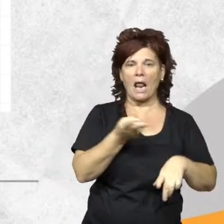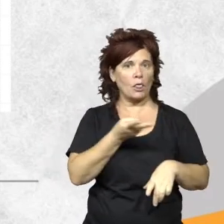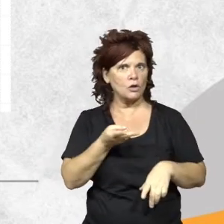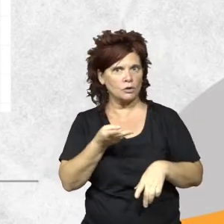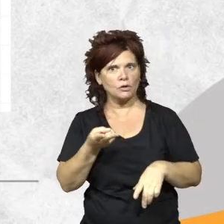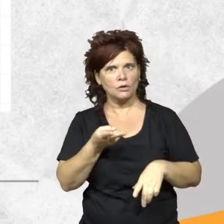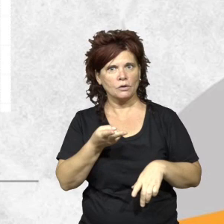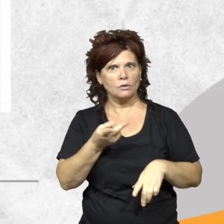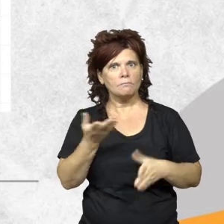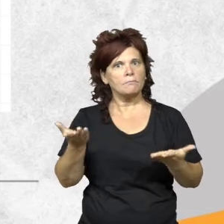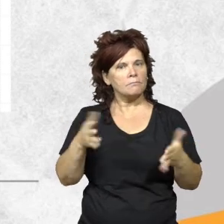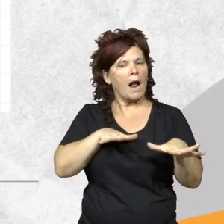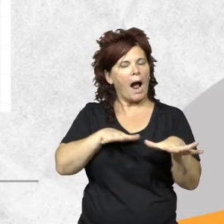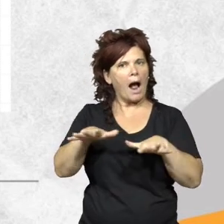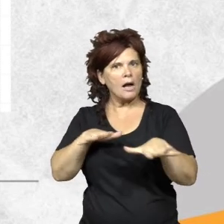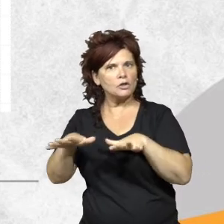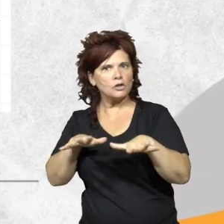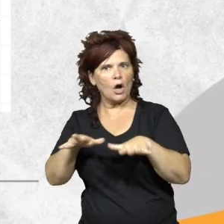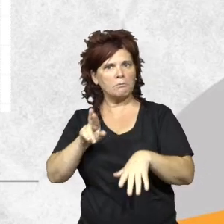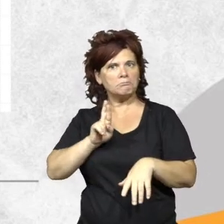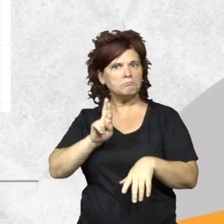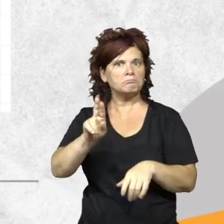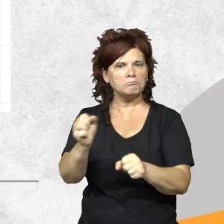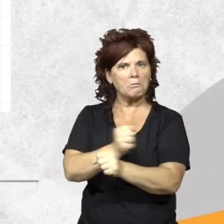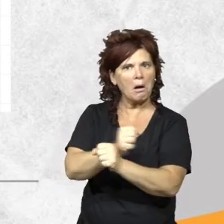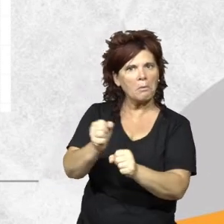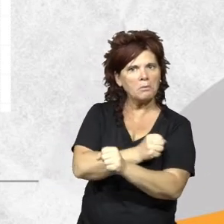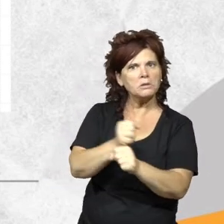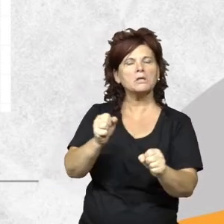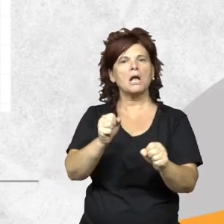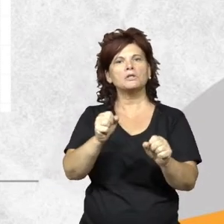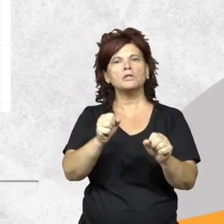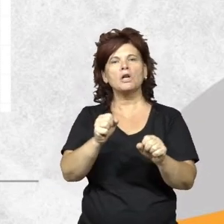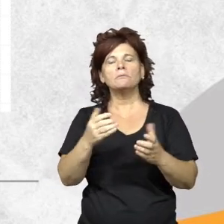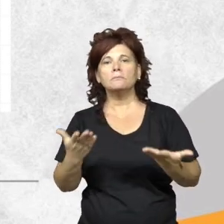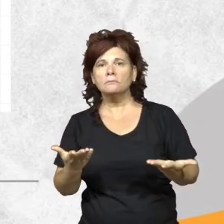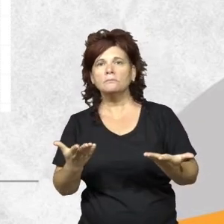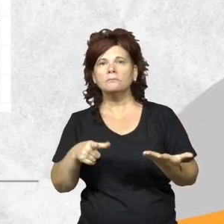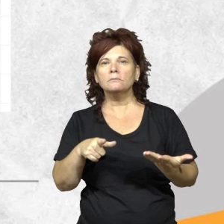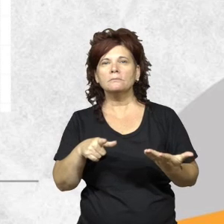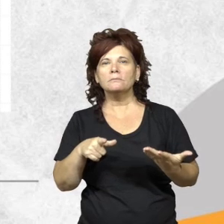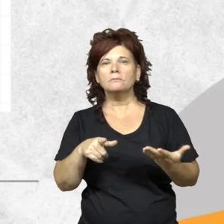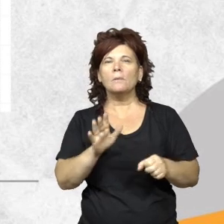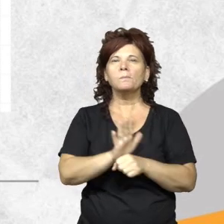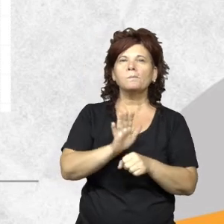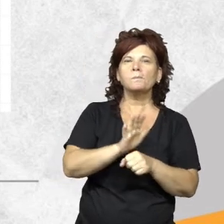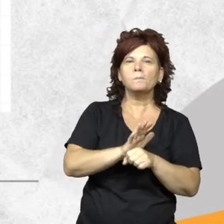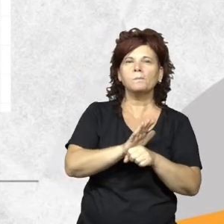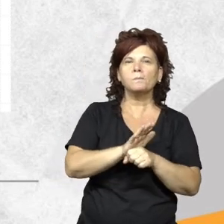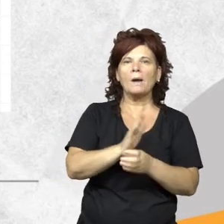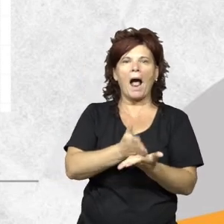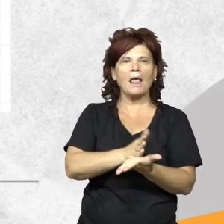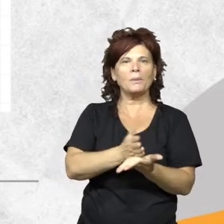los actos administrativos habilitadores, como les decía, los de autorización, licencias, permisos, se constituyen en